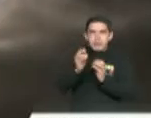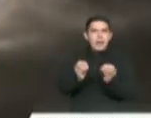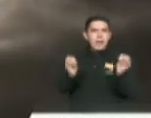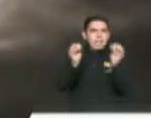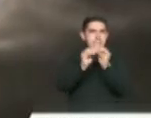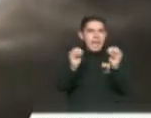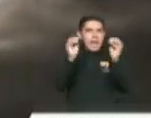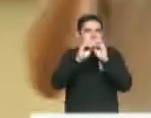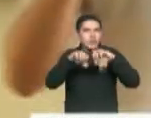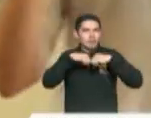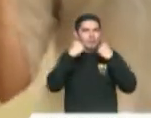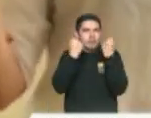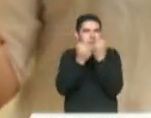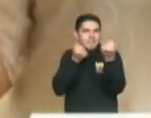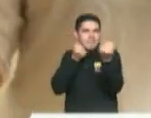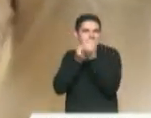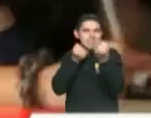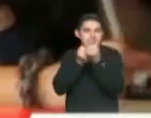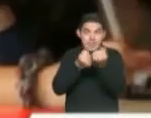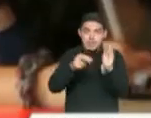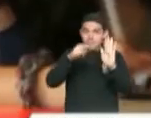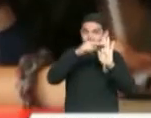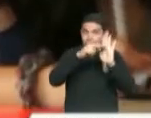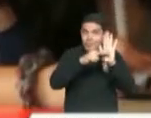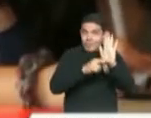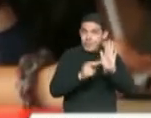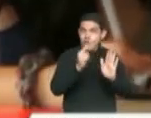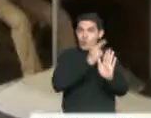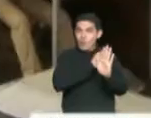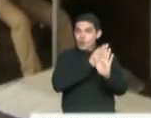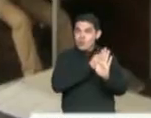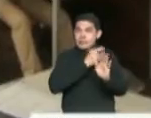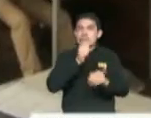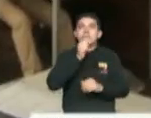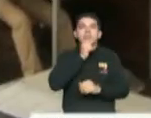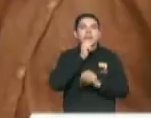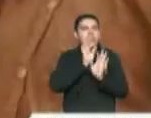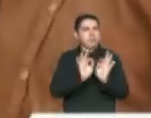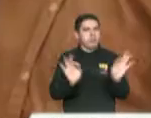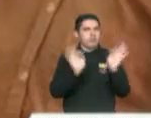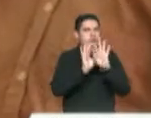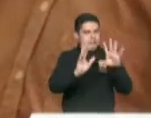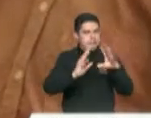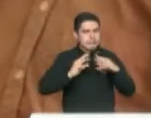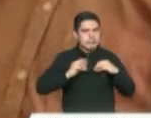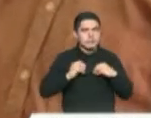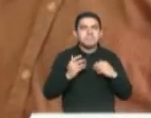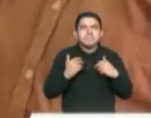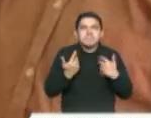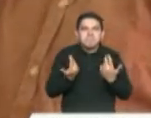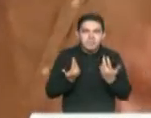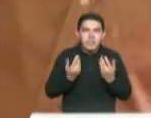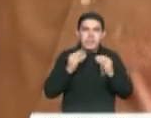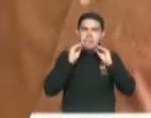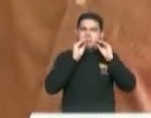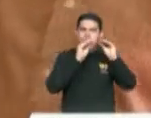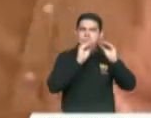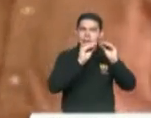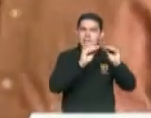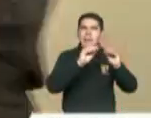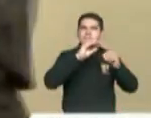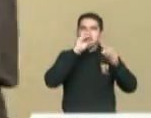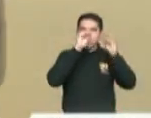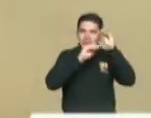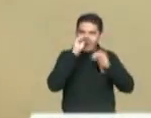construcción colectiva con esta normativa las universidades privadas cumplirán un papel fundamental en la formación del recurso humano